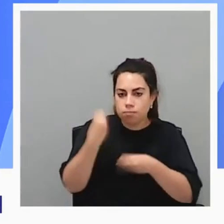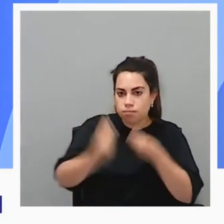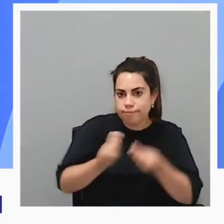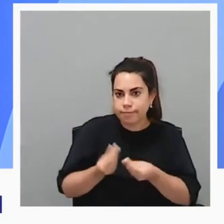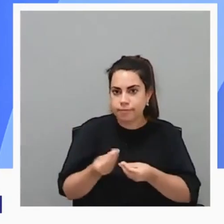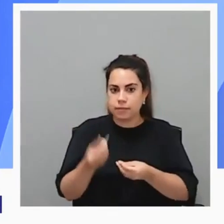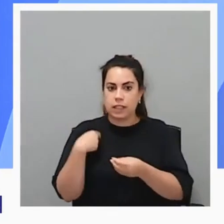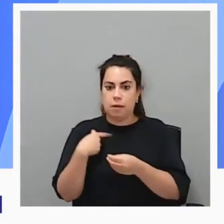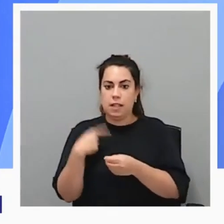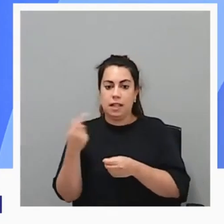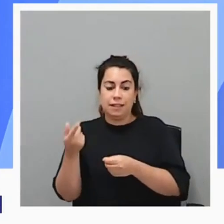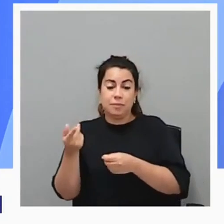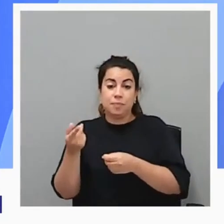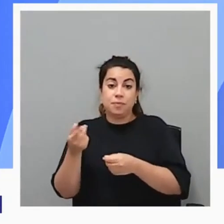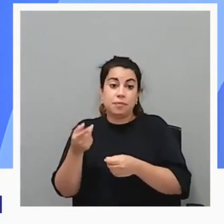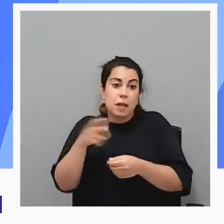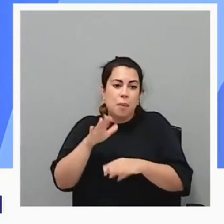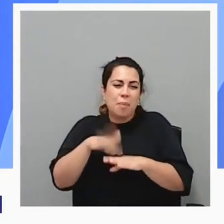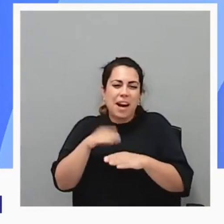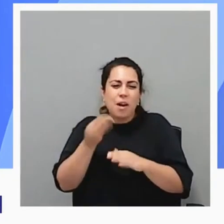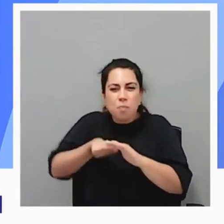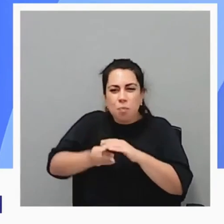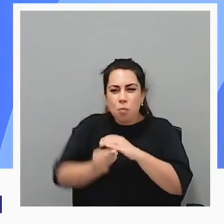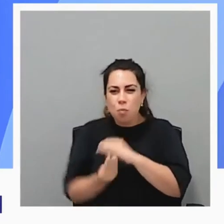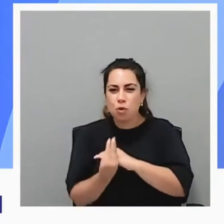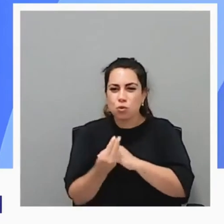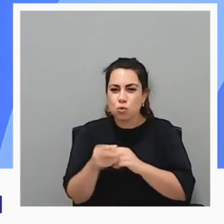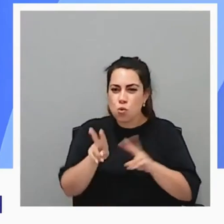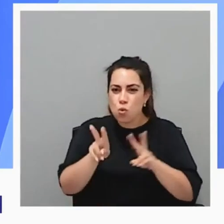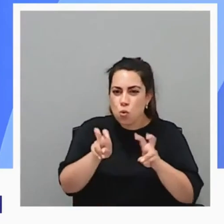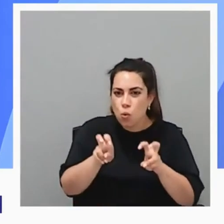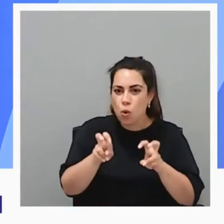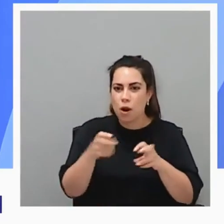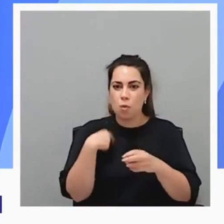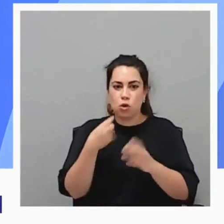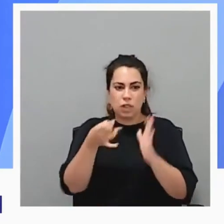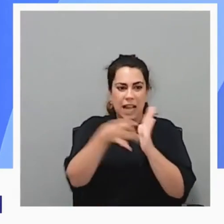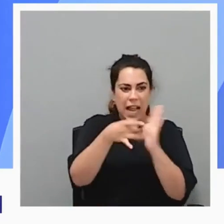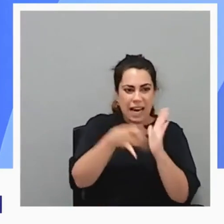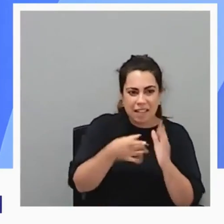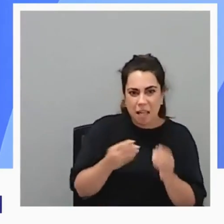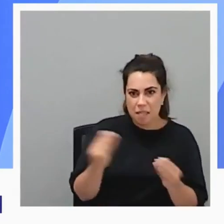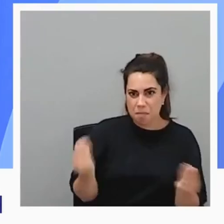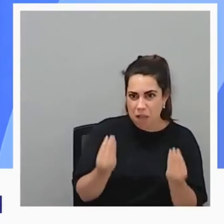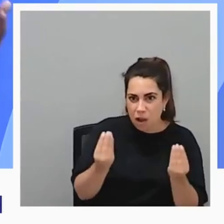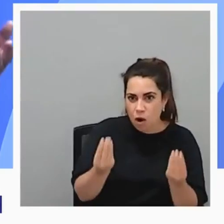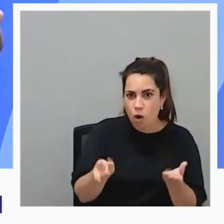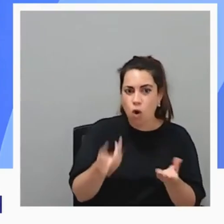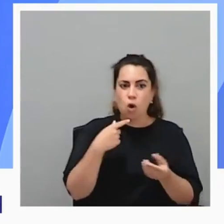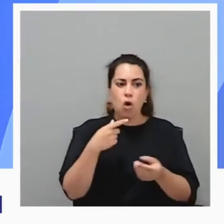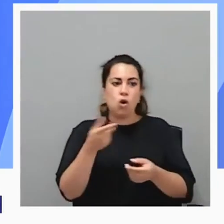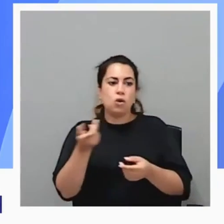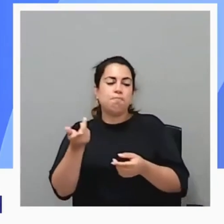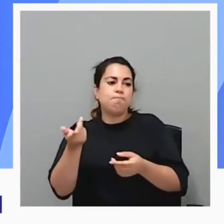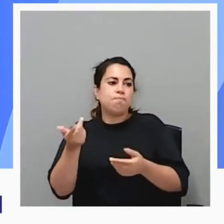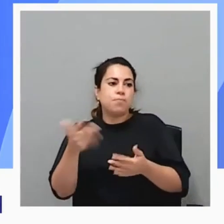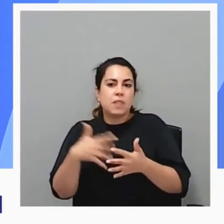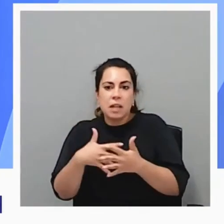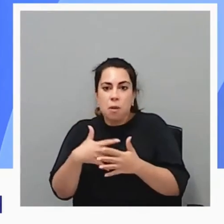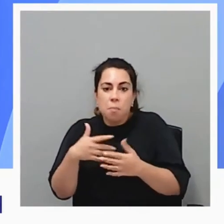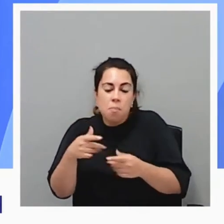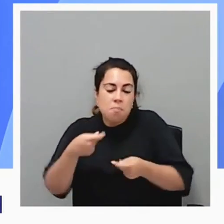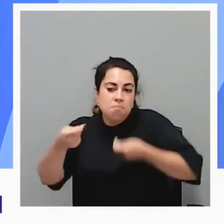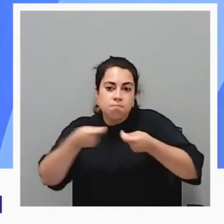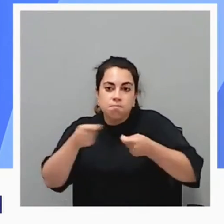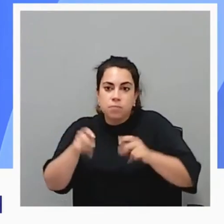nuevas, bienes nuevos, nuevas calidades en los bienes, nuevos procesos, nuevas fuentes de materias primas, nuevos mercados. Es decir, es